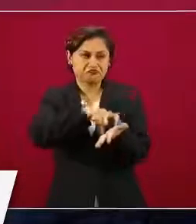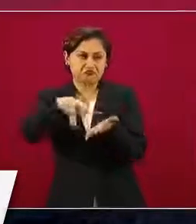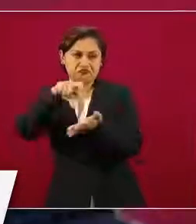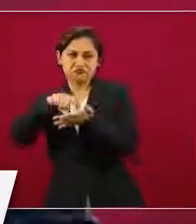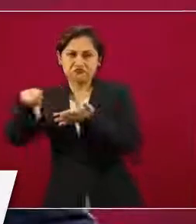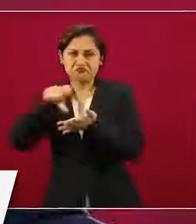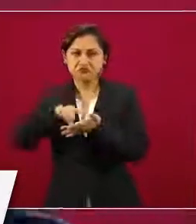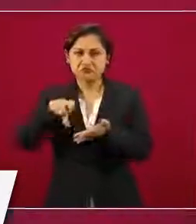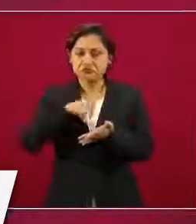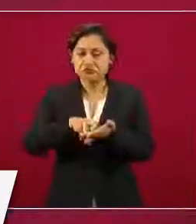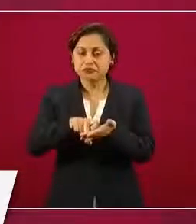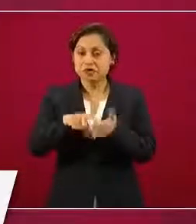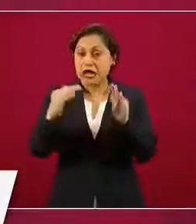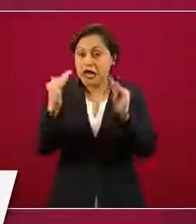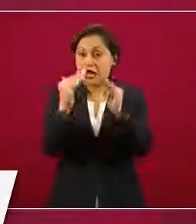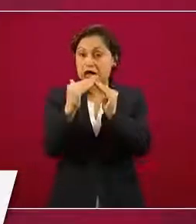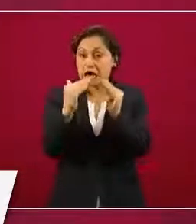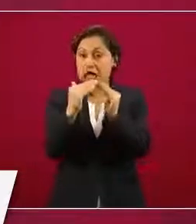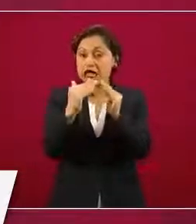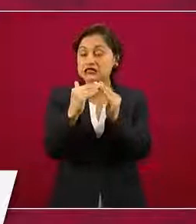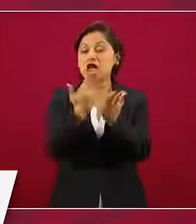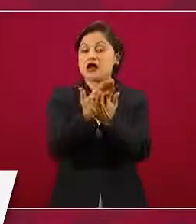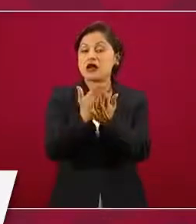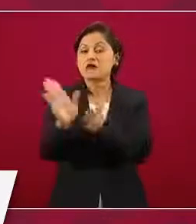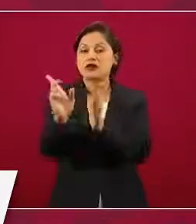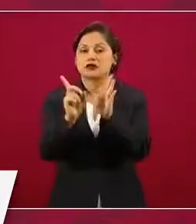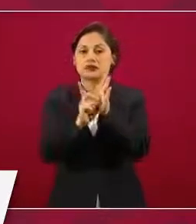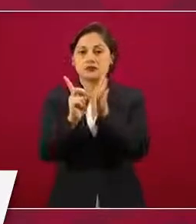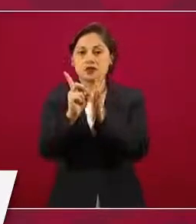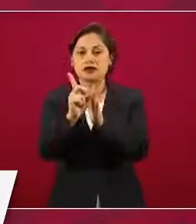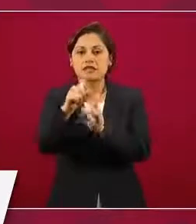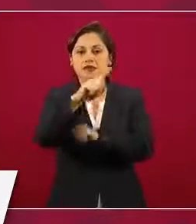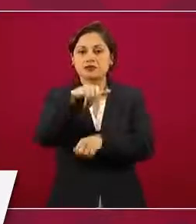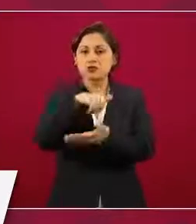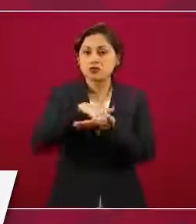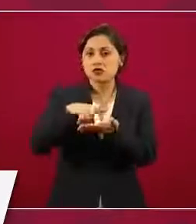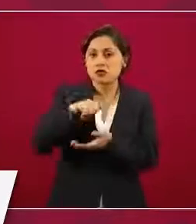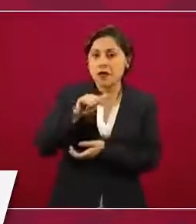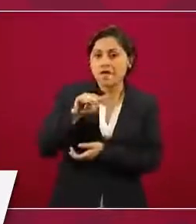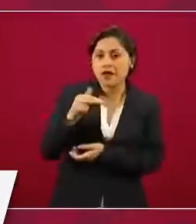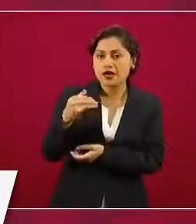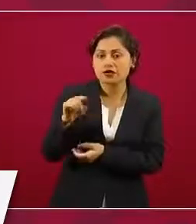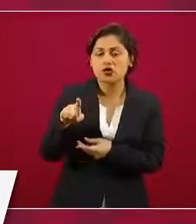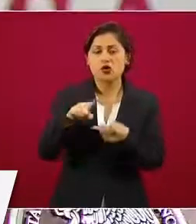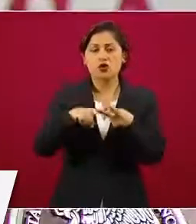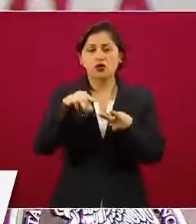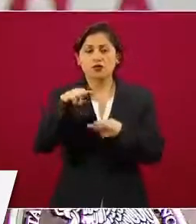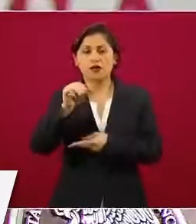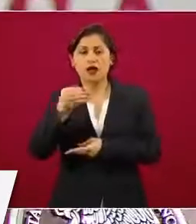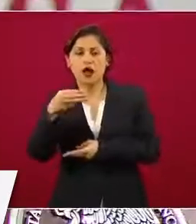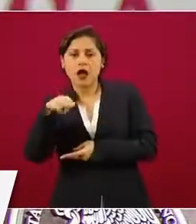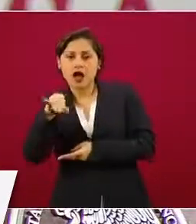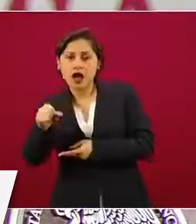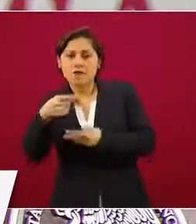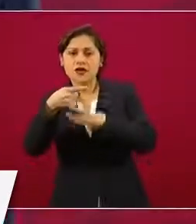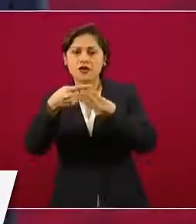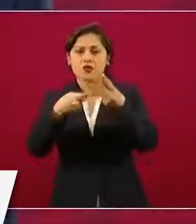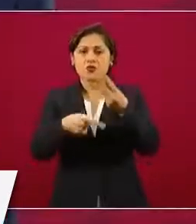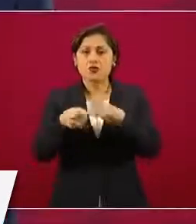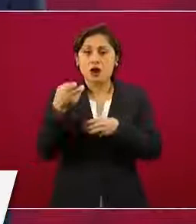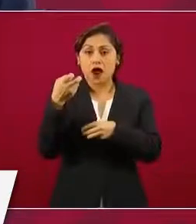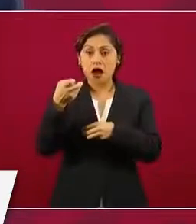todos, además de las residencias, sus departamentos en Nueva York, en Miami, eso se puso de moda.